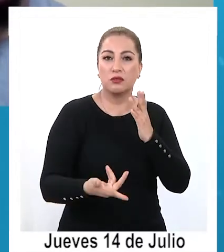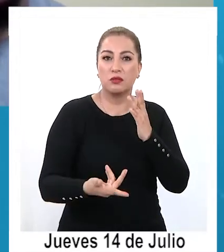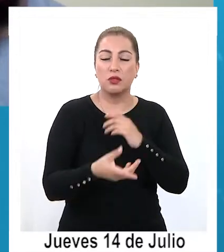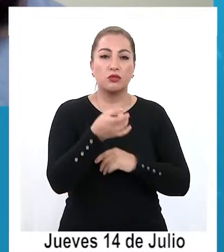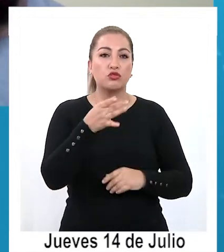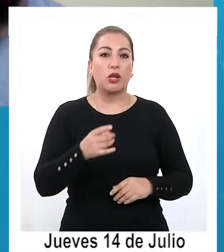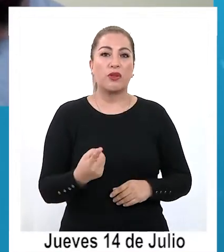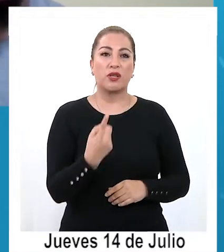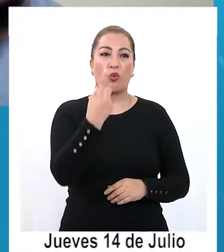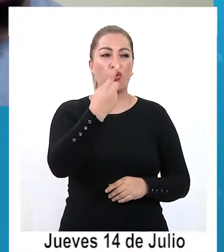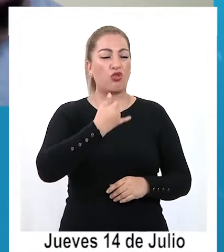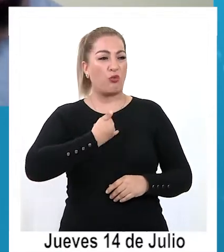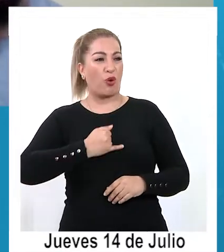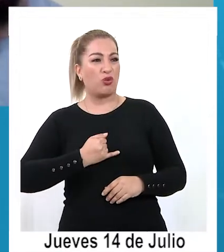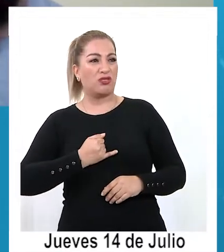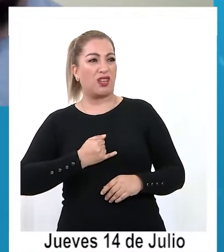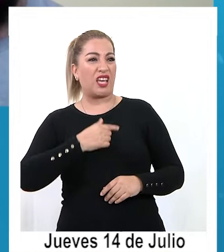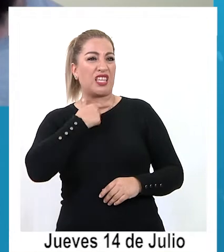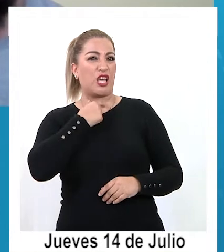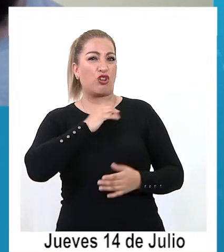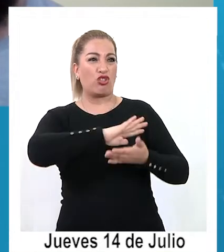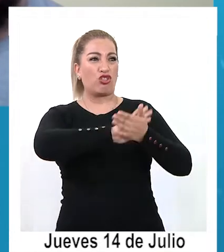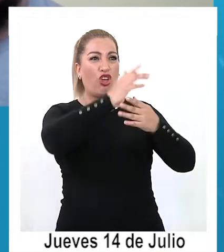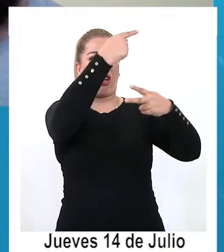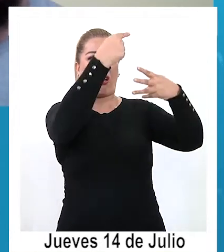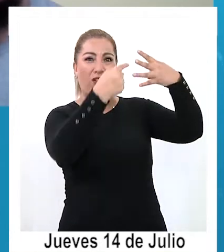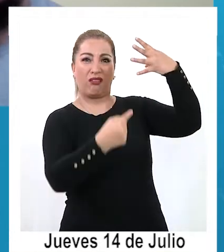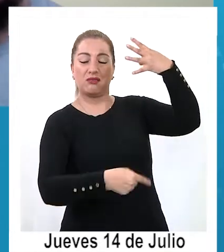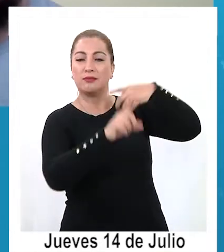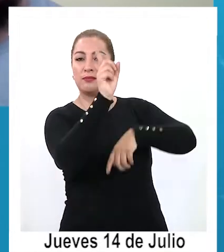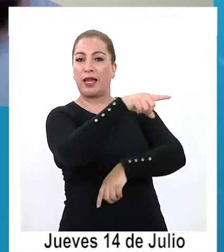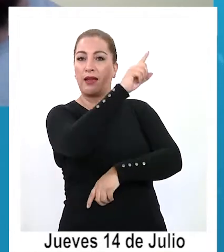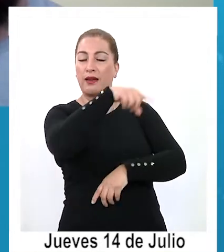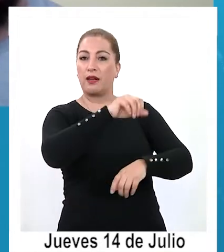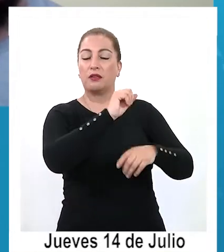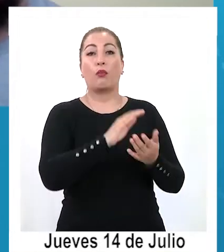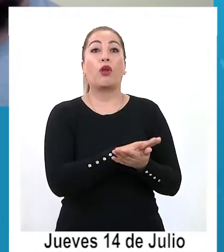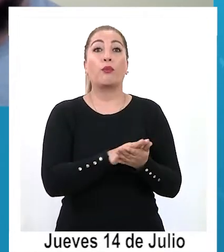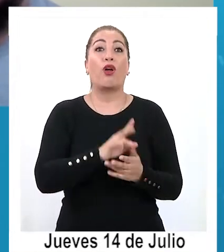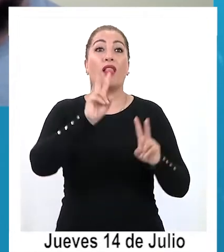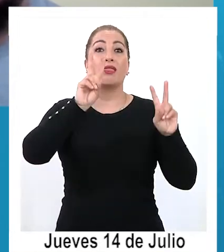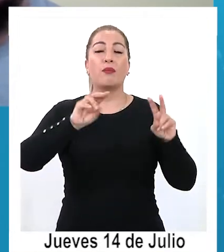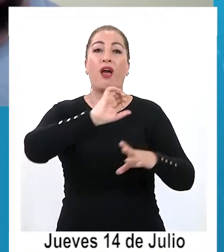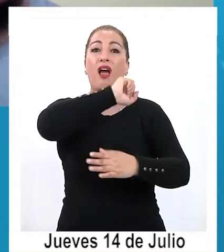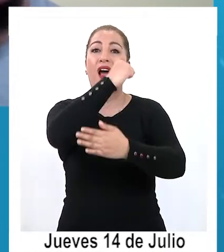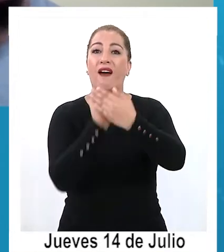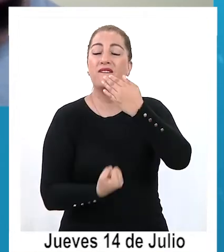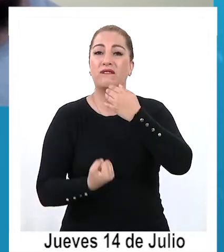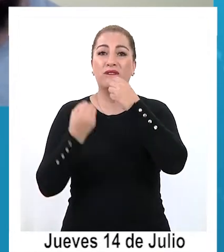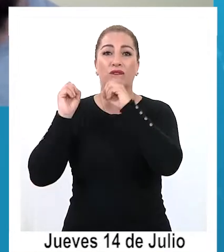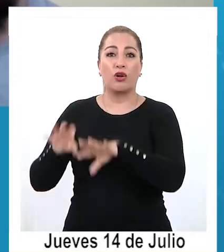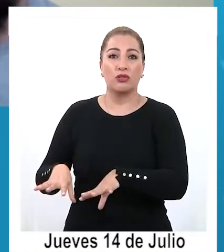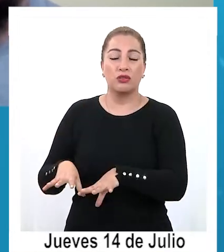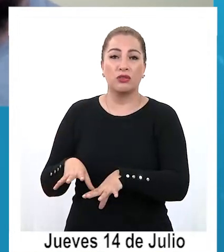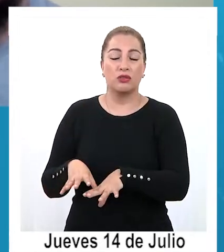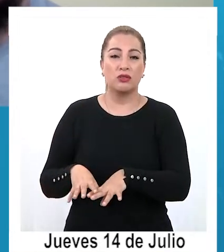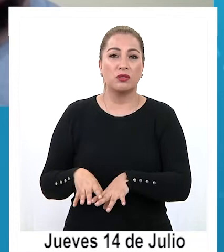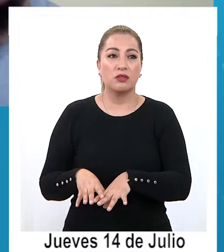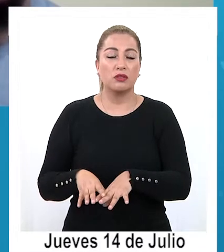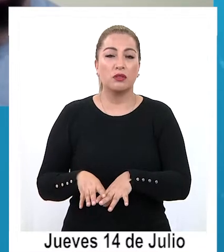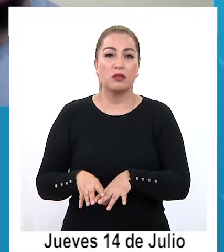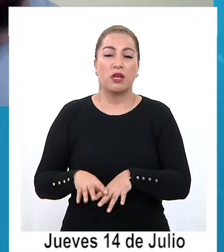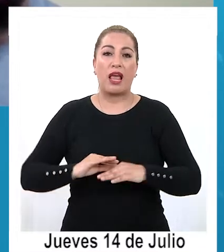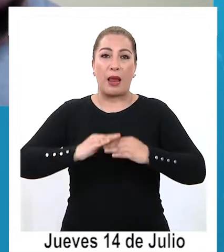con que solo uno no me guste para rechazar el texto completo? Por ejemplo, el caso del aborto, por ejemplo, de los derechos reproductivos, la interrupción